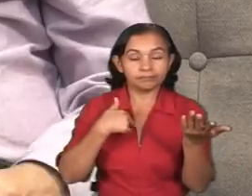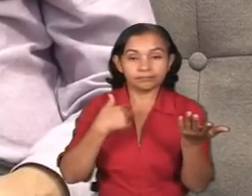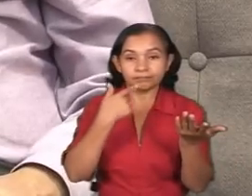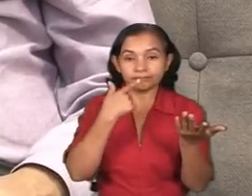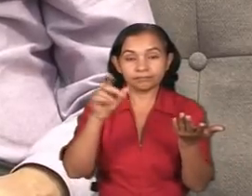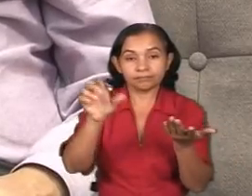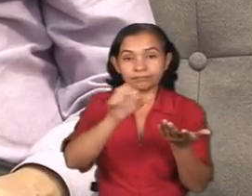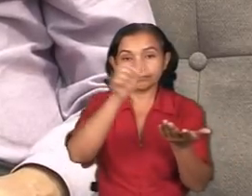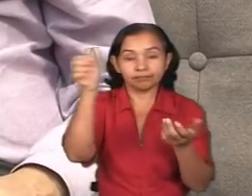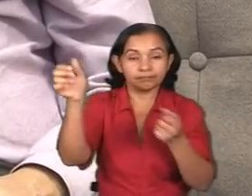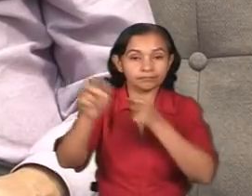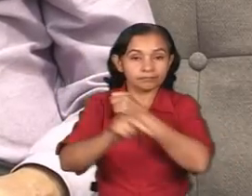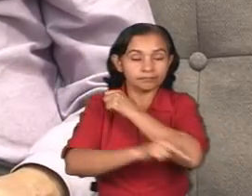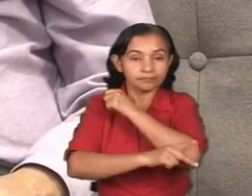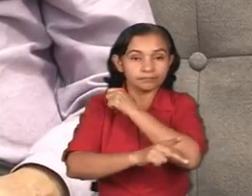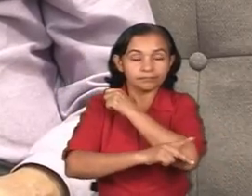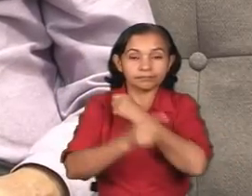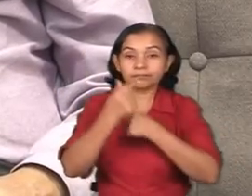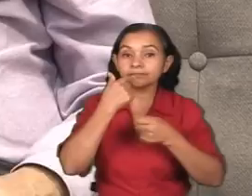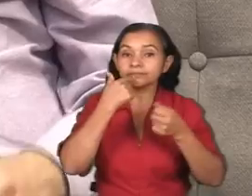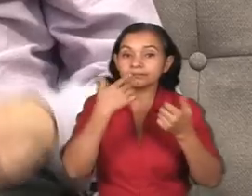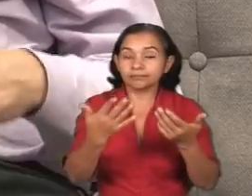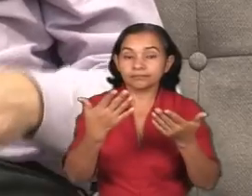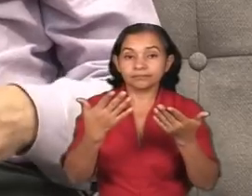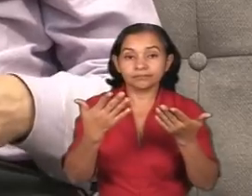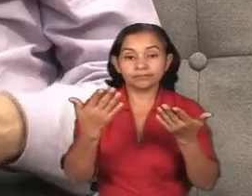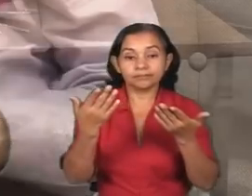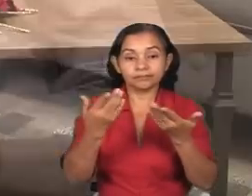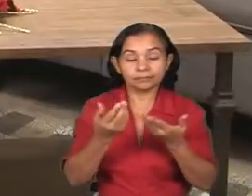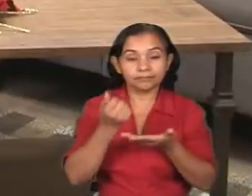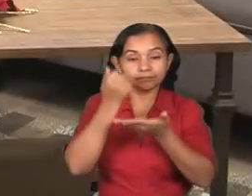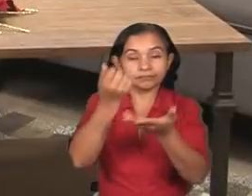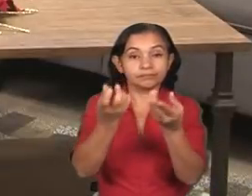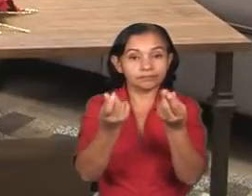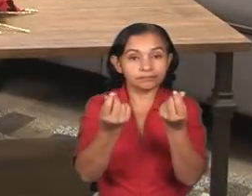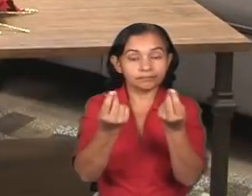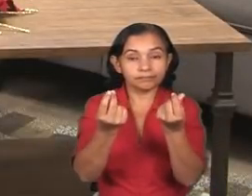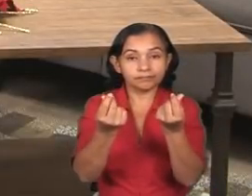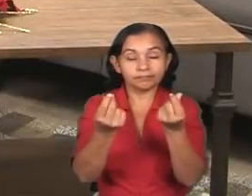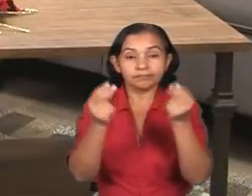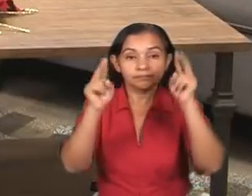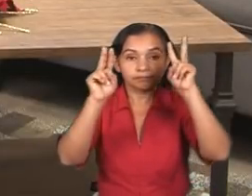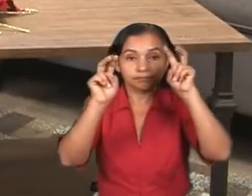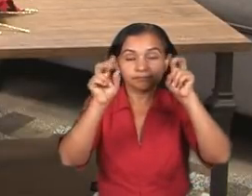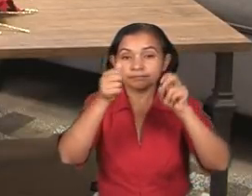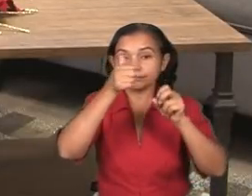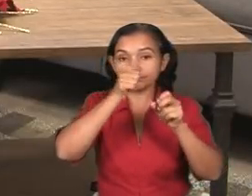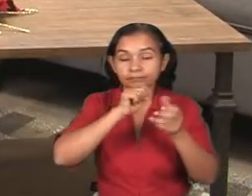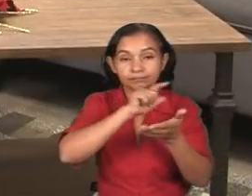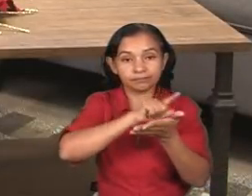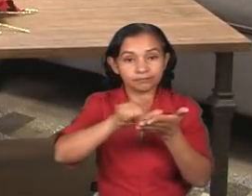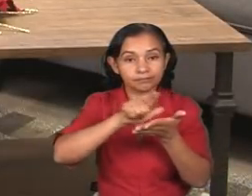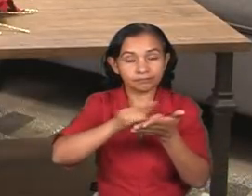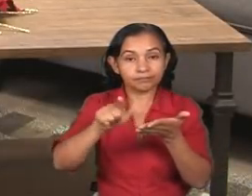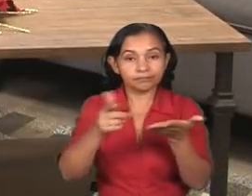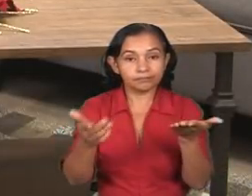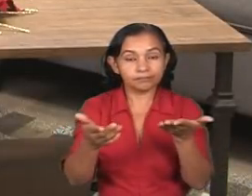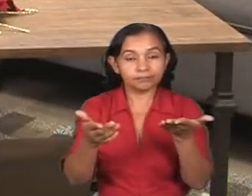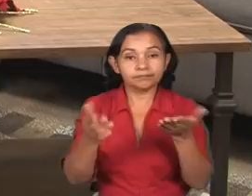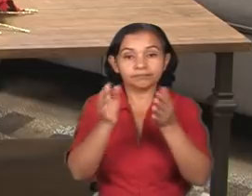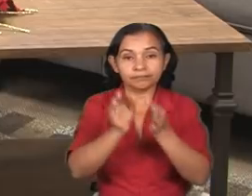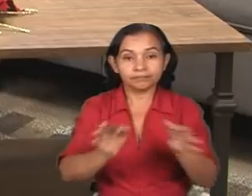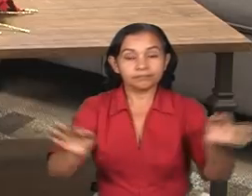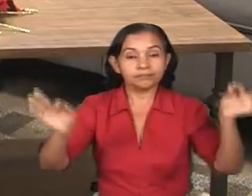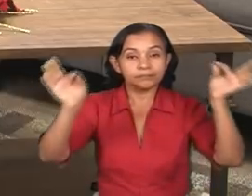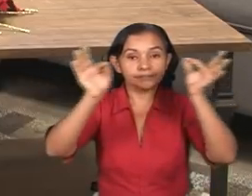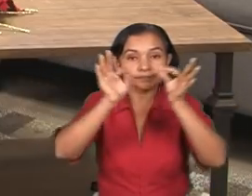de otros países, porque okay, realmente la oportunidad de inversión en este país, en el tema de agua potable y saneamiento, es ya es importante,